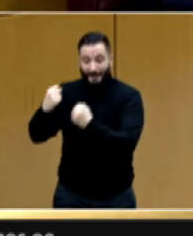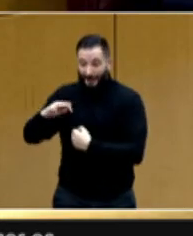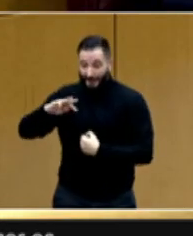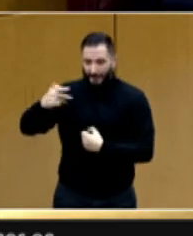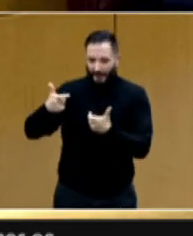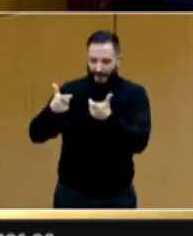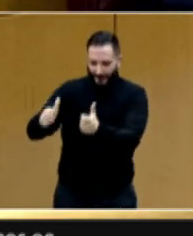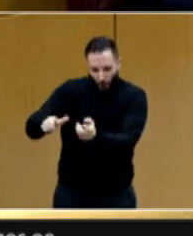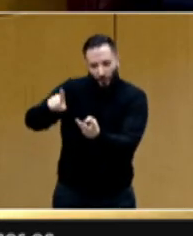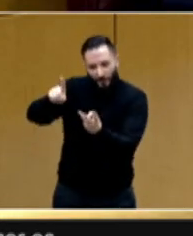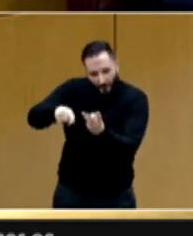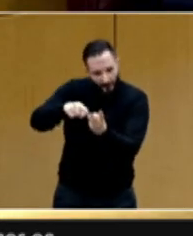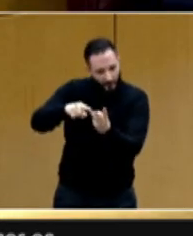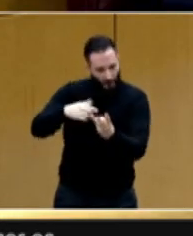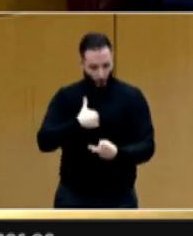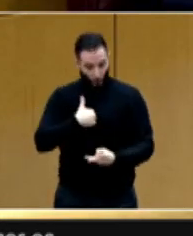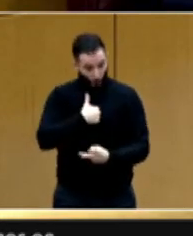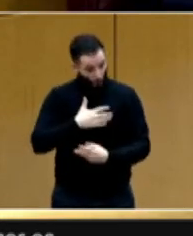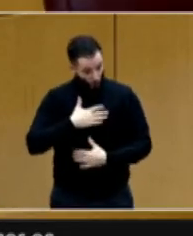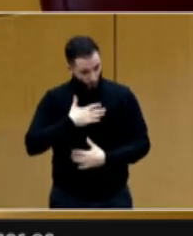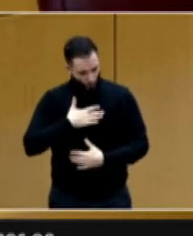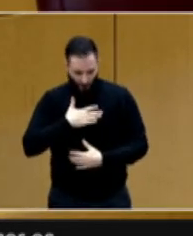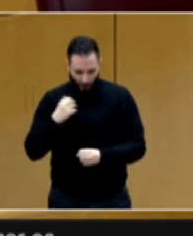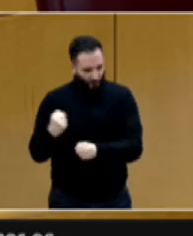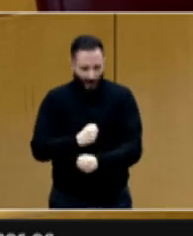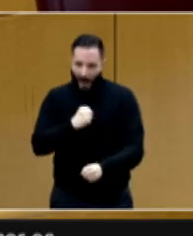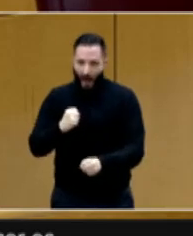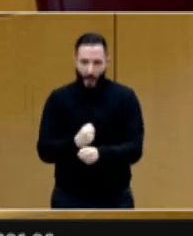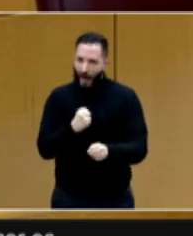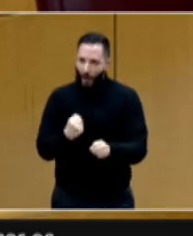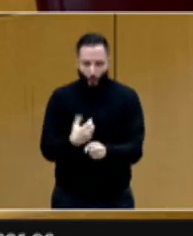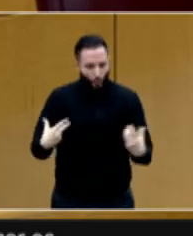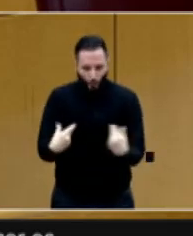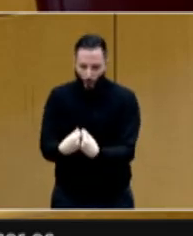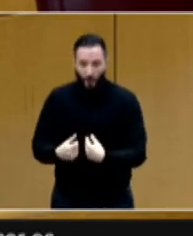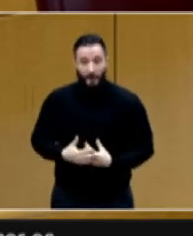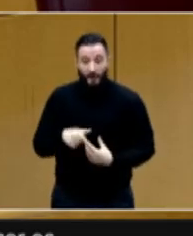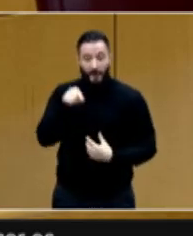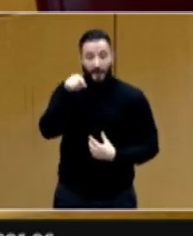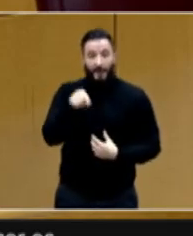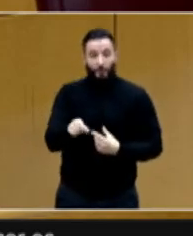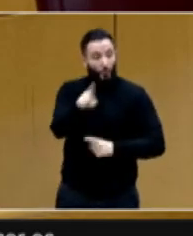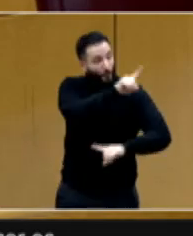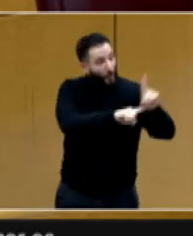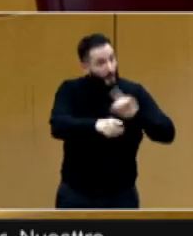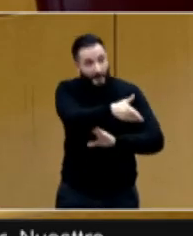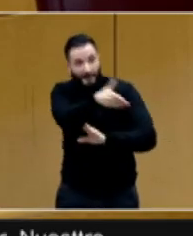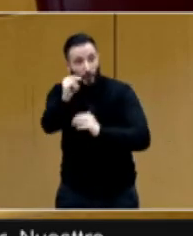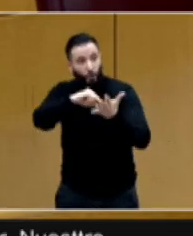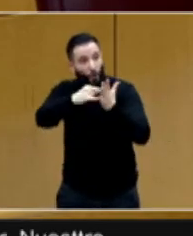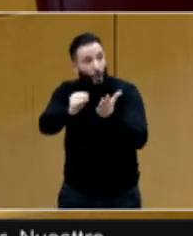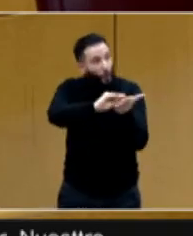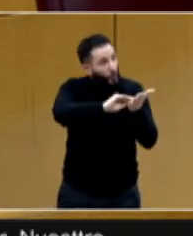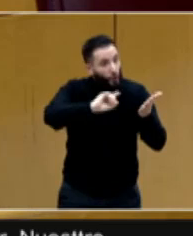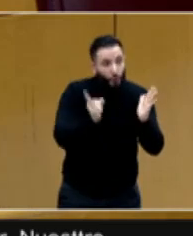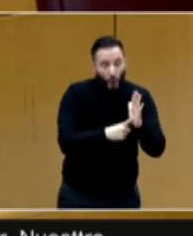nuestra nuestro papel vocacional es el trabajo eso va a resolver todos los problemas no la ley va